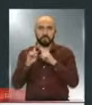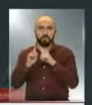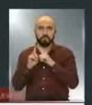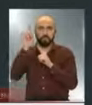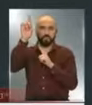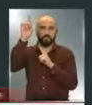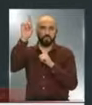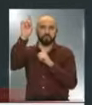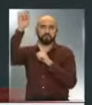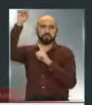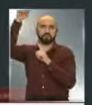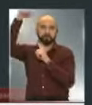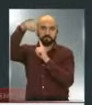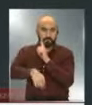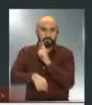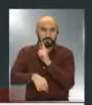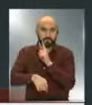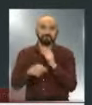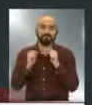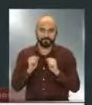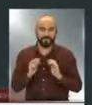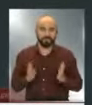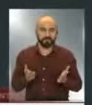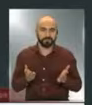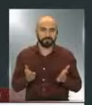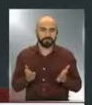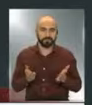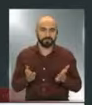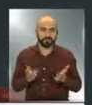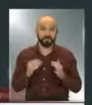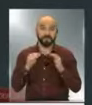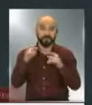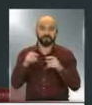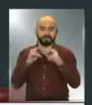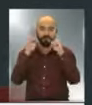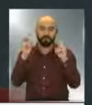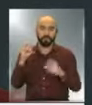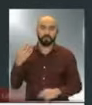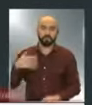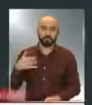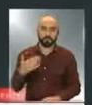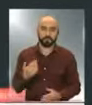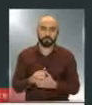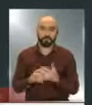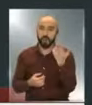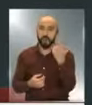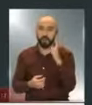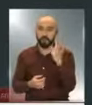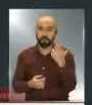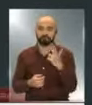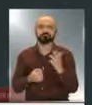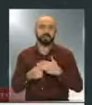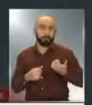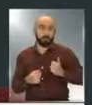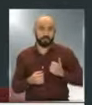percuta esta bala, puede caer. Claro, y eso es lo que hay que observar siempre cuando se tiene un arma, en este caso la